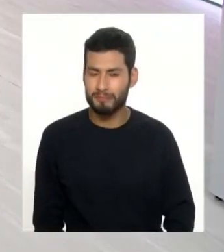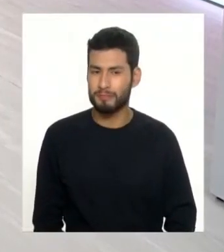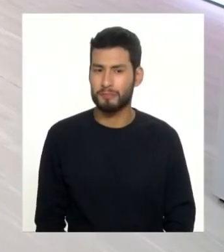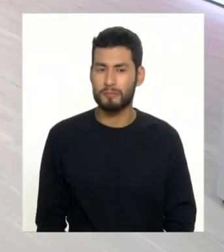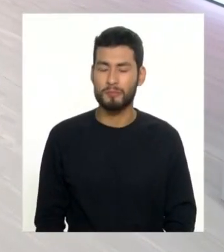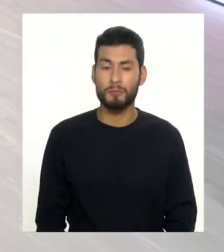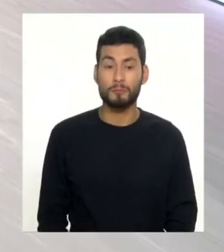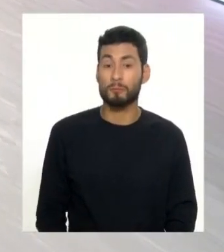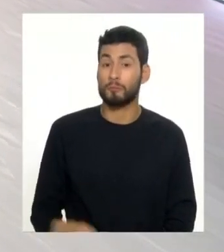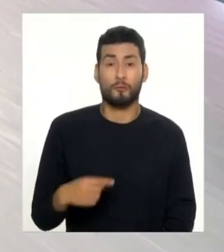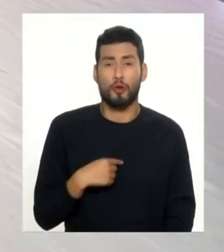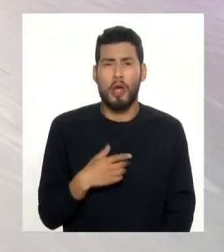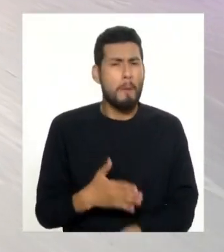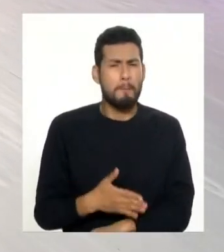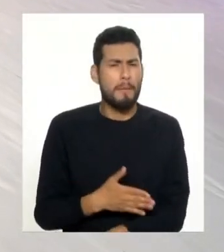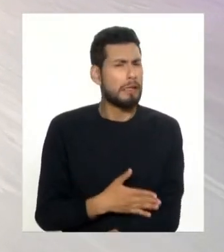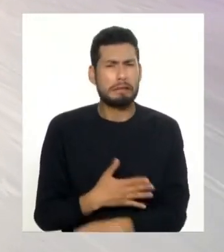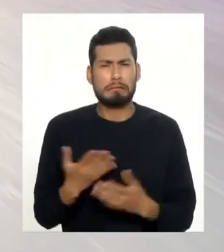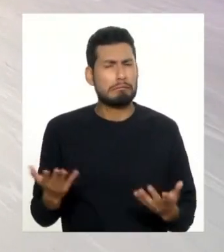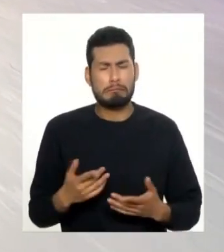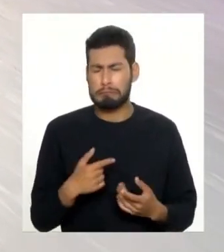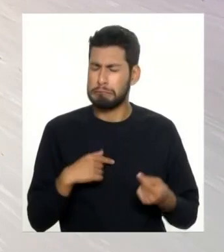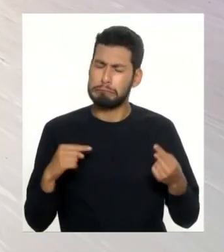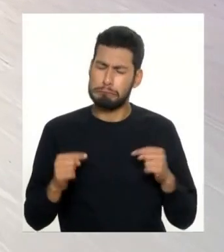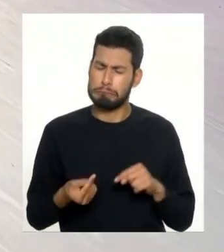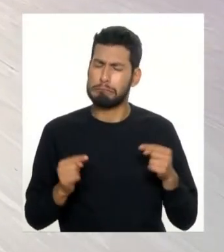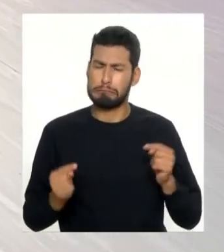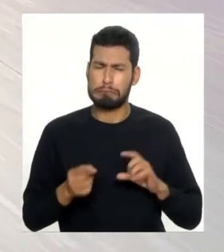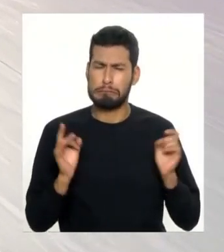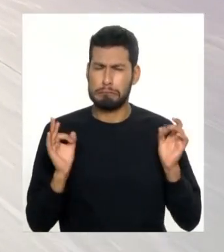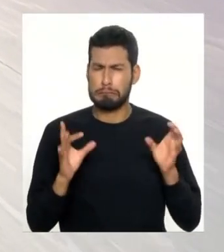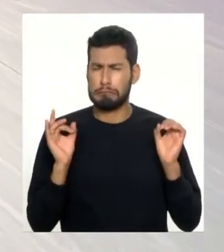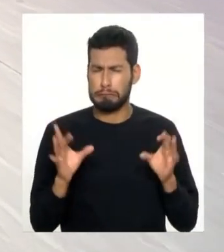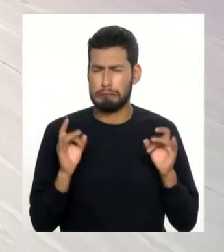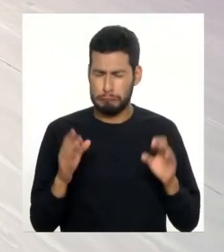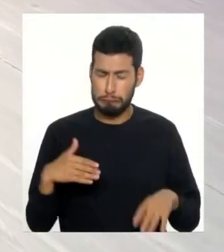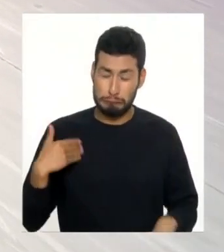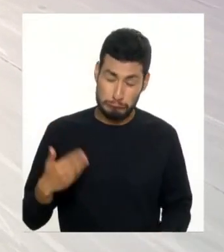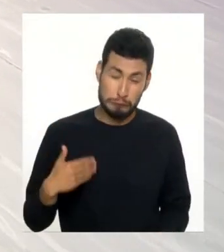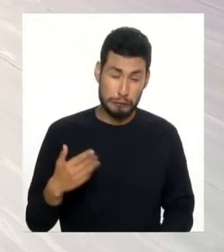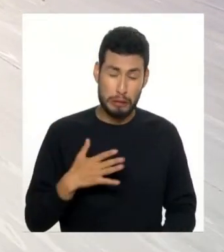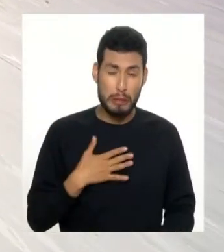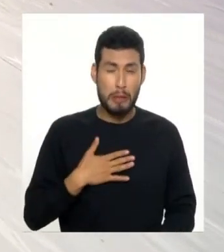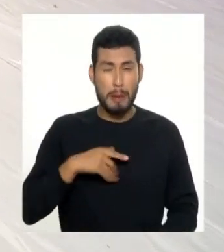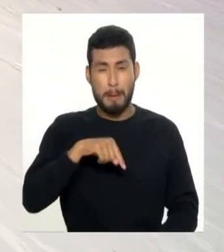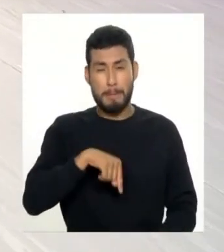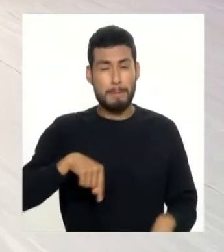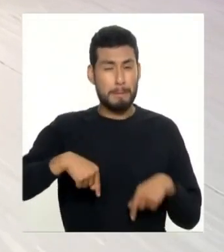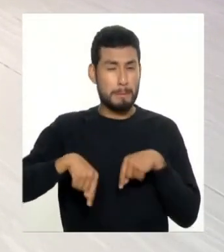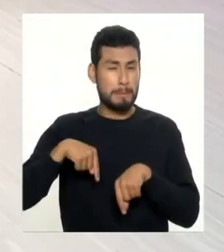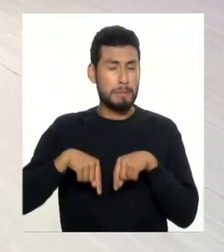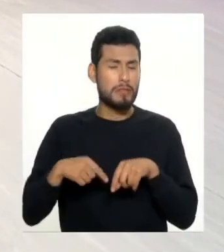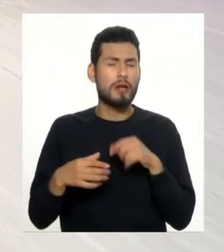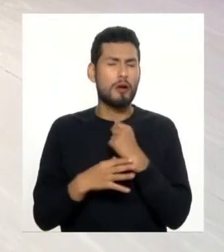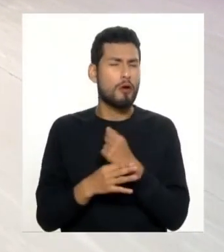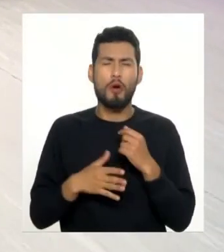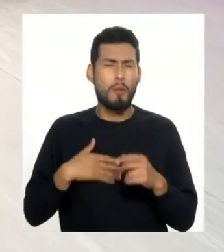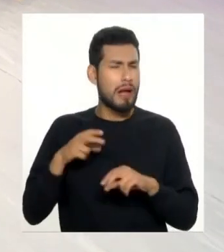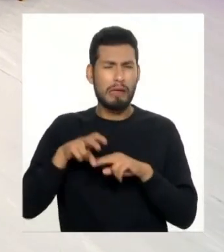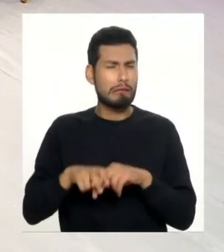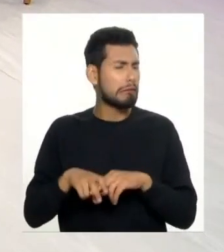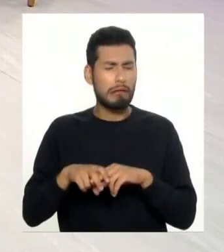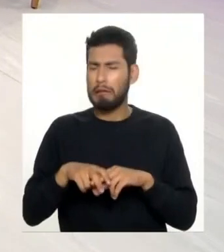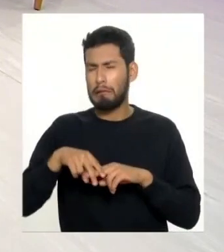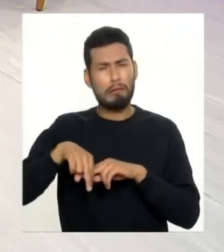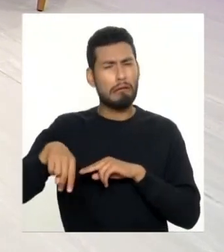Sí. No puedo mejorar, doctor. Tengo dolor, como se llama, en los 2 muslos de la pierna. Perfecto. No puedo sentarme, no